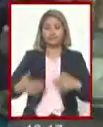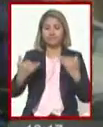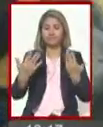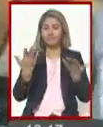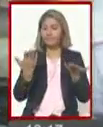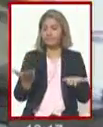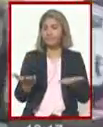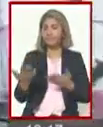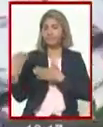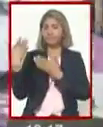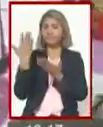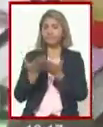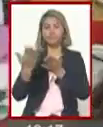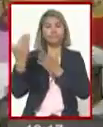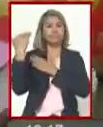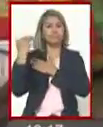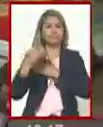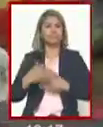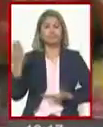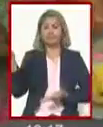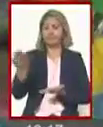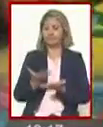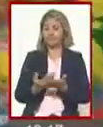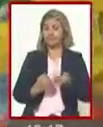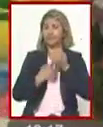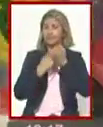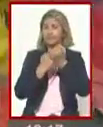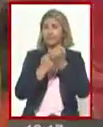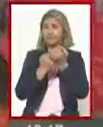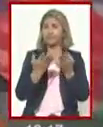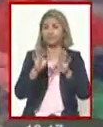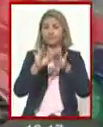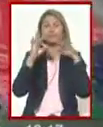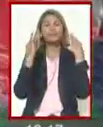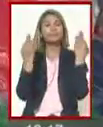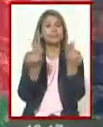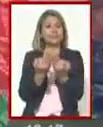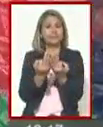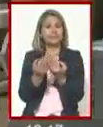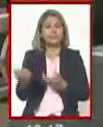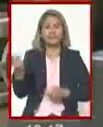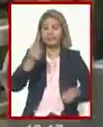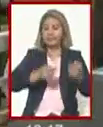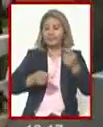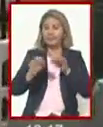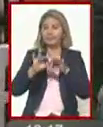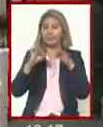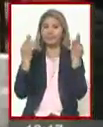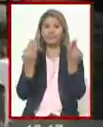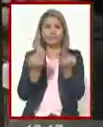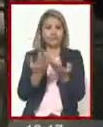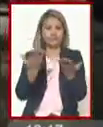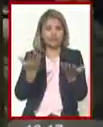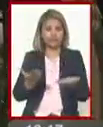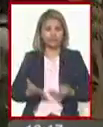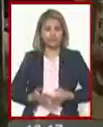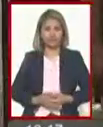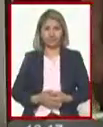nos encontramos en Santa Cruz. Le hemos traído la ayuda humanitaria para esta familia, un granito de arena. Entre ellos